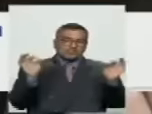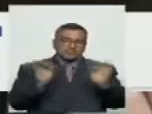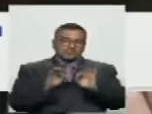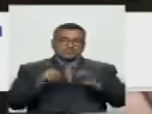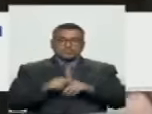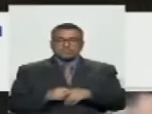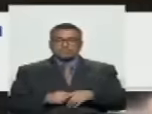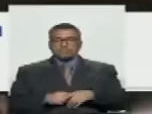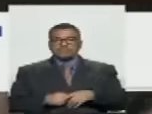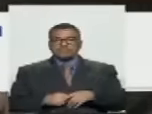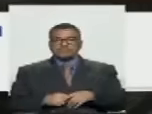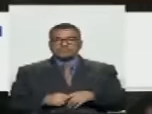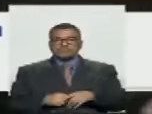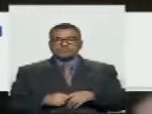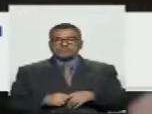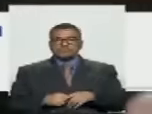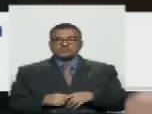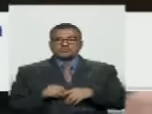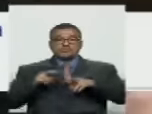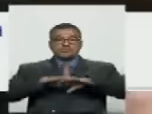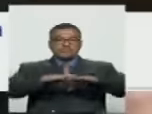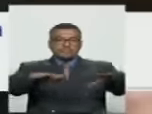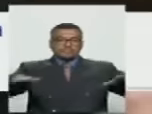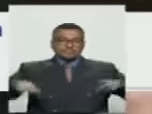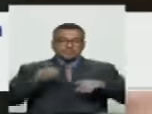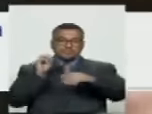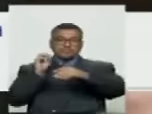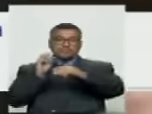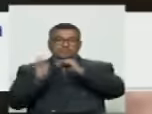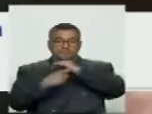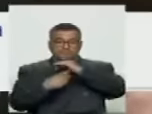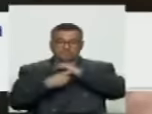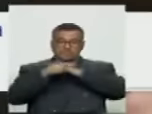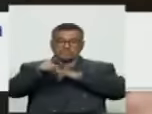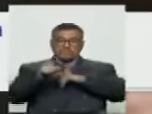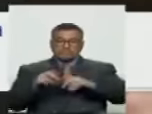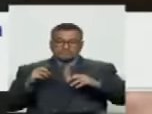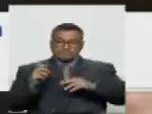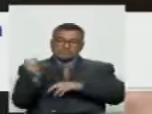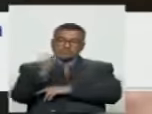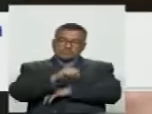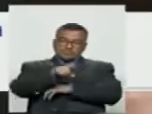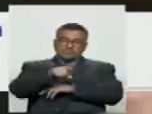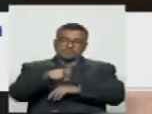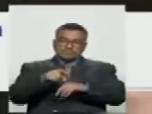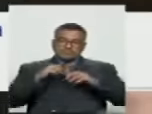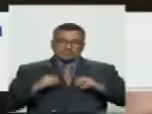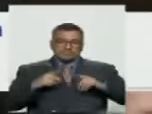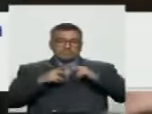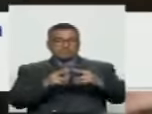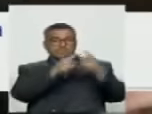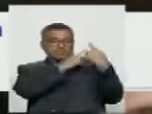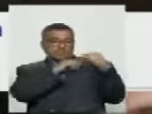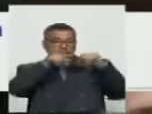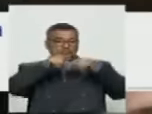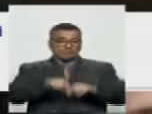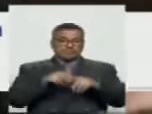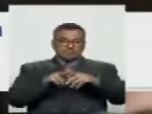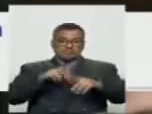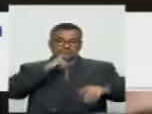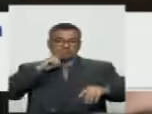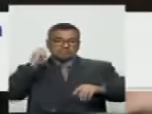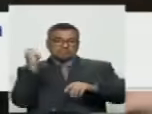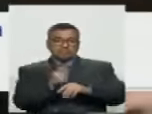alguno. Las plataformas digitales, para quebrantar esa voluntad, se encargaron de ello, de sembrar el